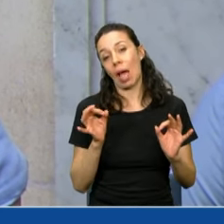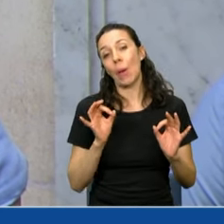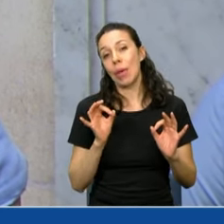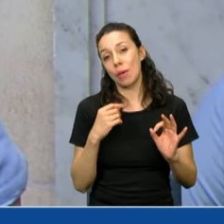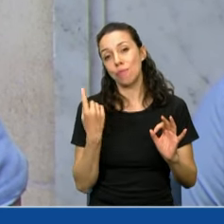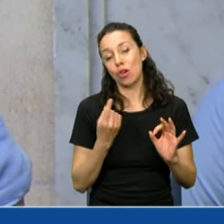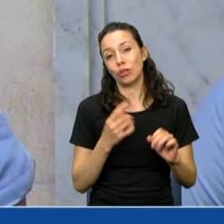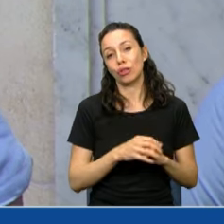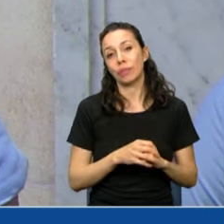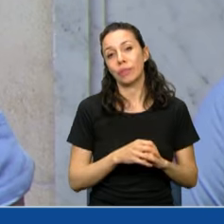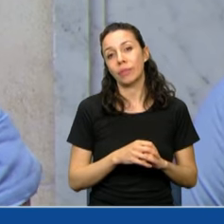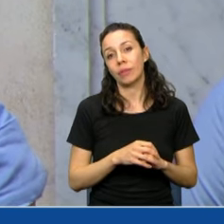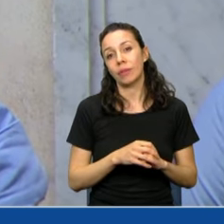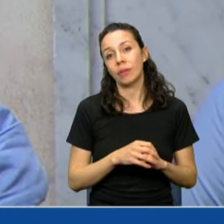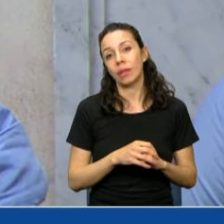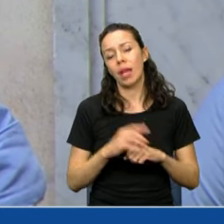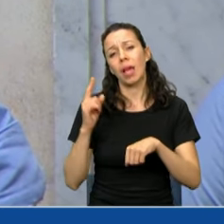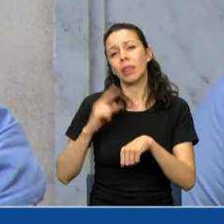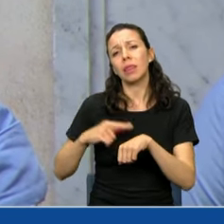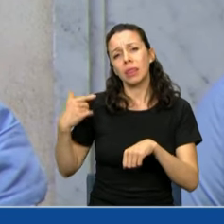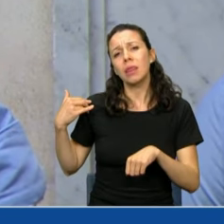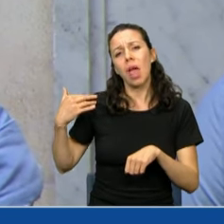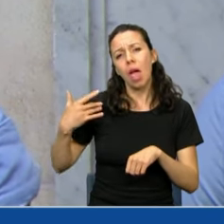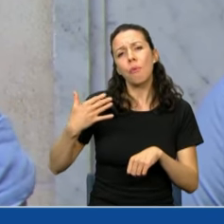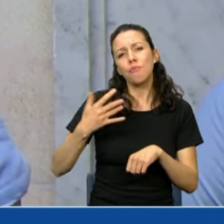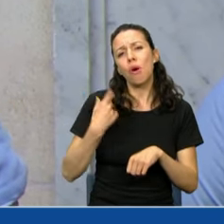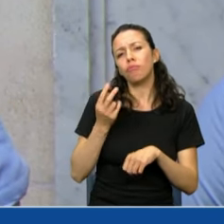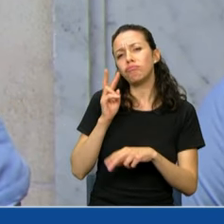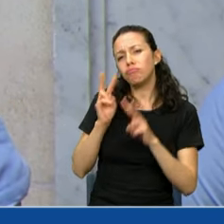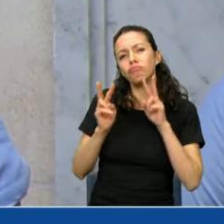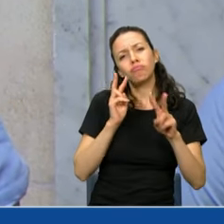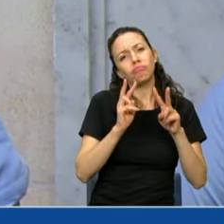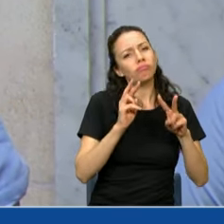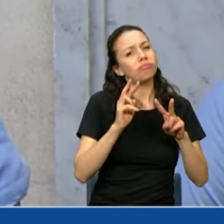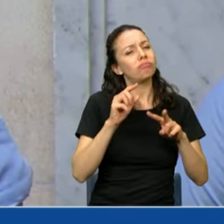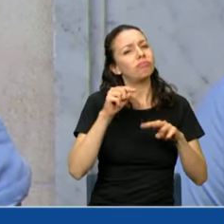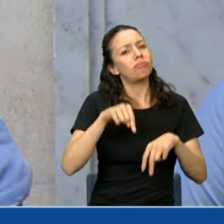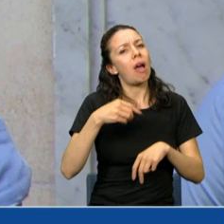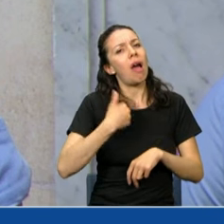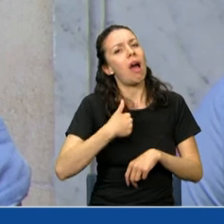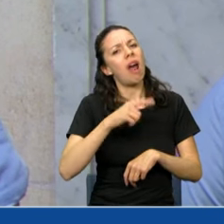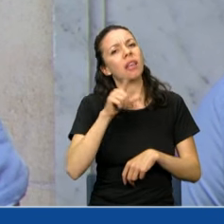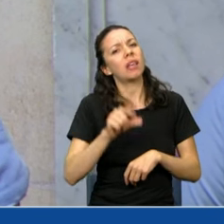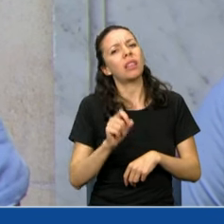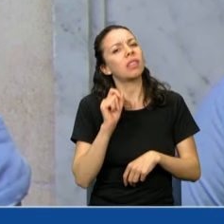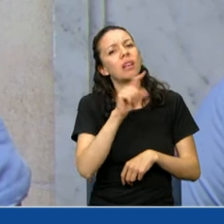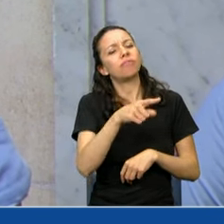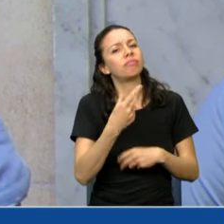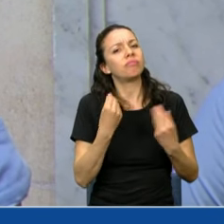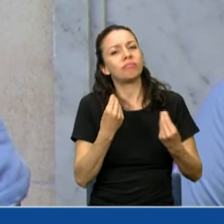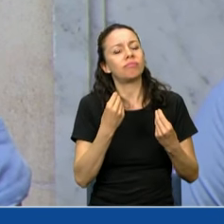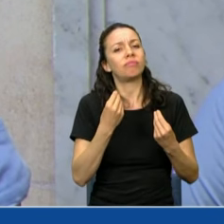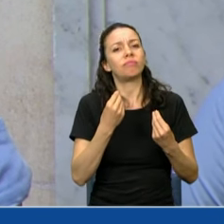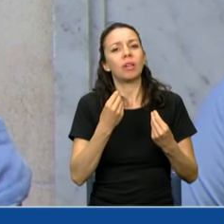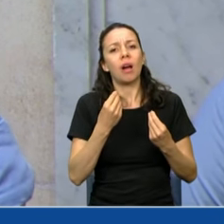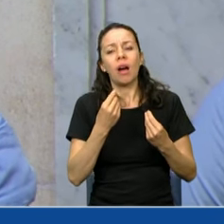largo de todo este tiempo lo que venimos viendo en la Argentina es la dificultad en ponernos